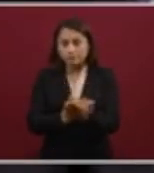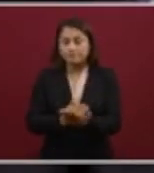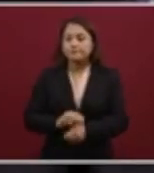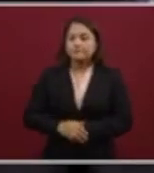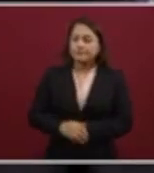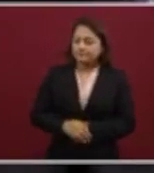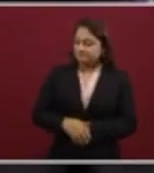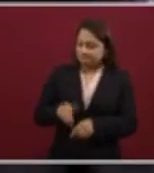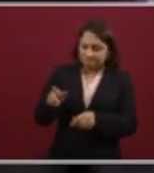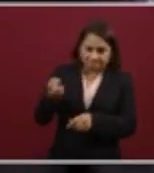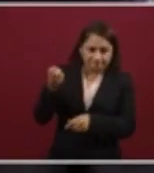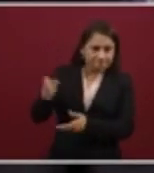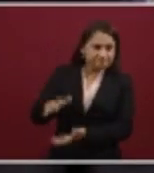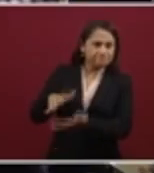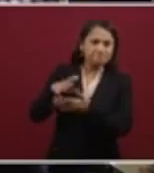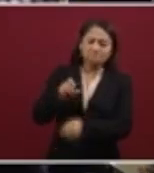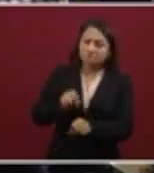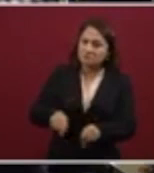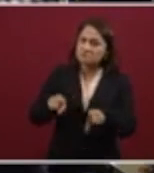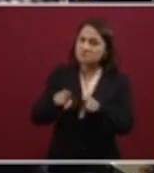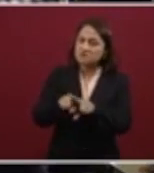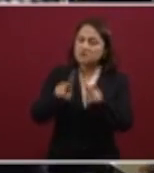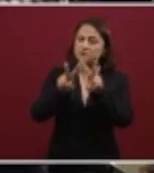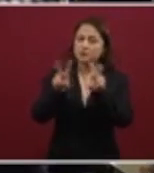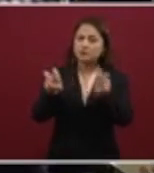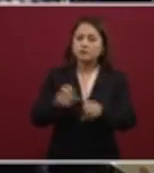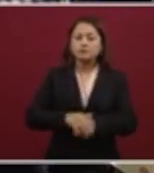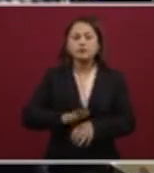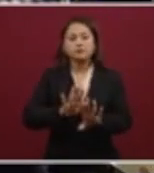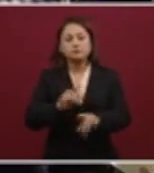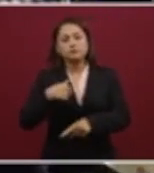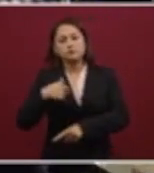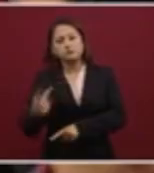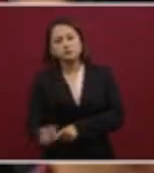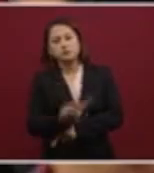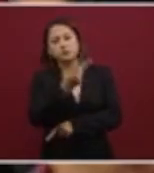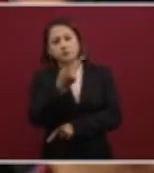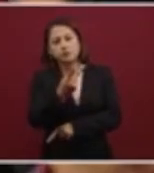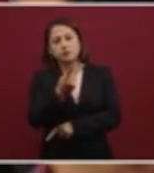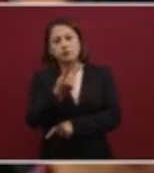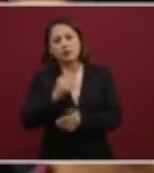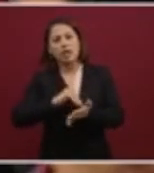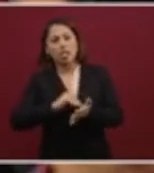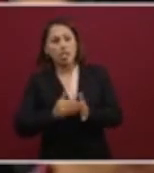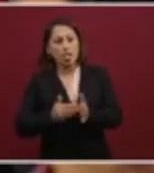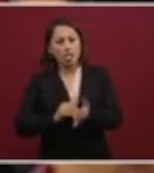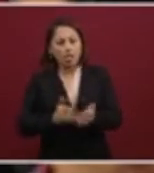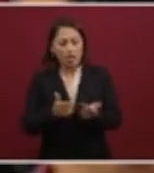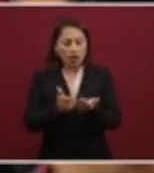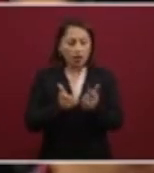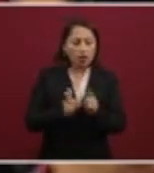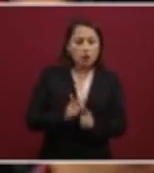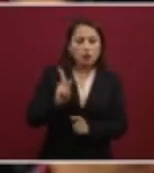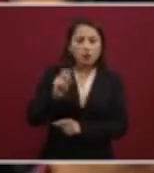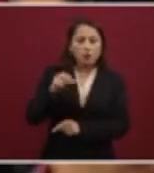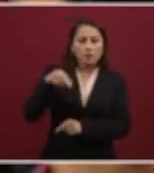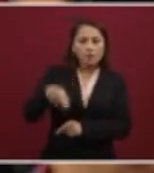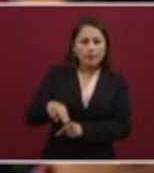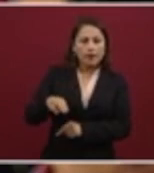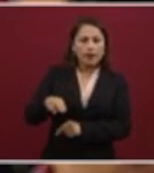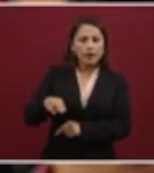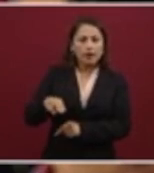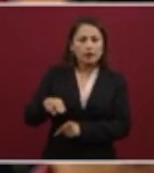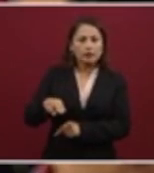Ok. ¿Y cree que hubo contubernio, entre los gobiernos panistas para desaparecer, en este caso,